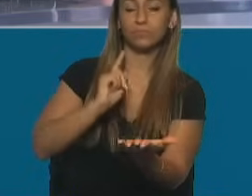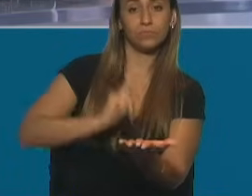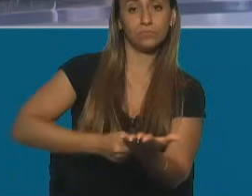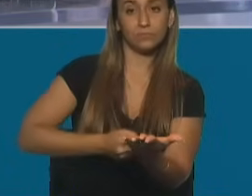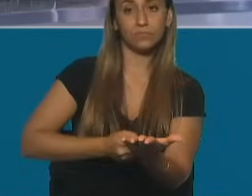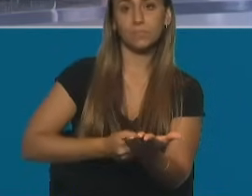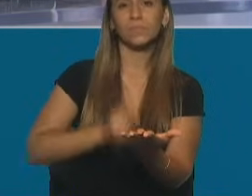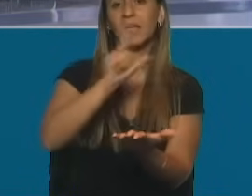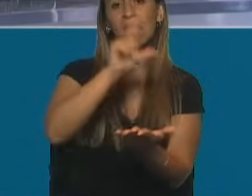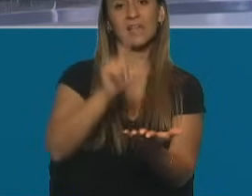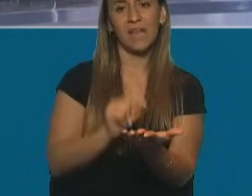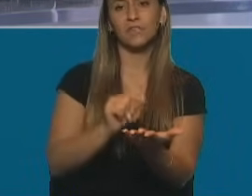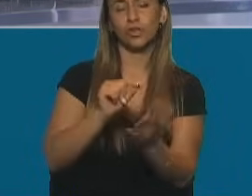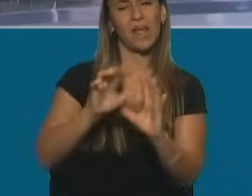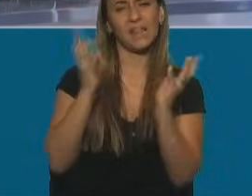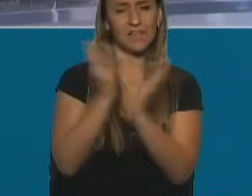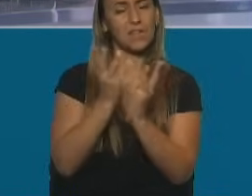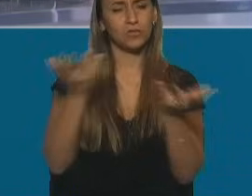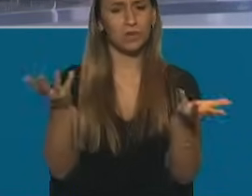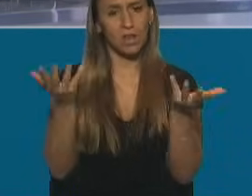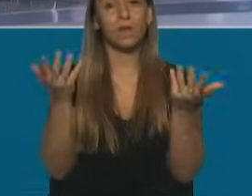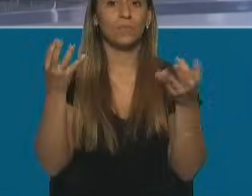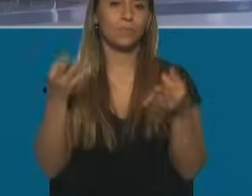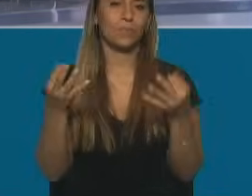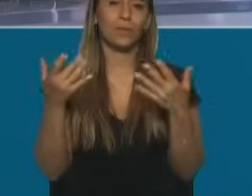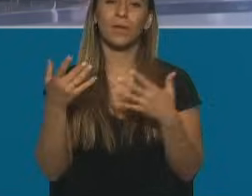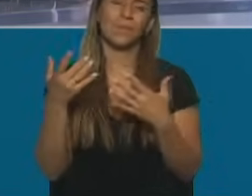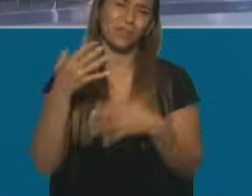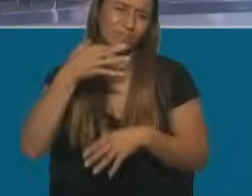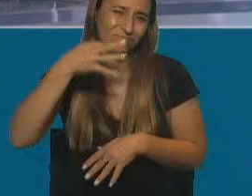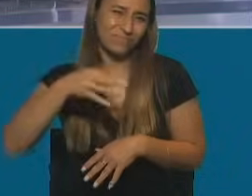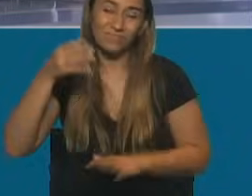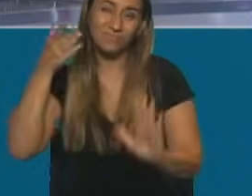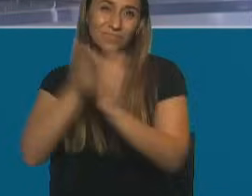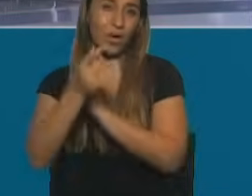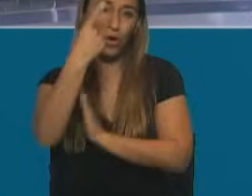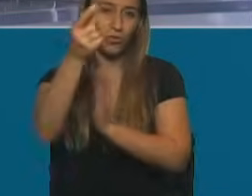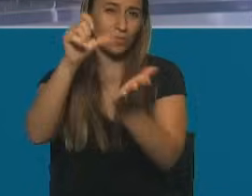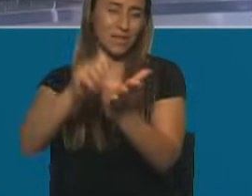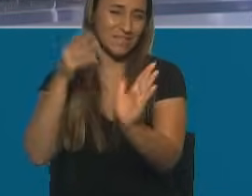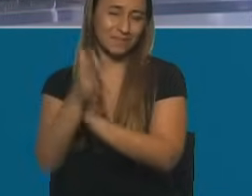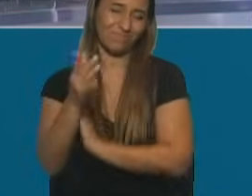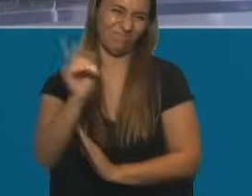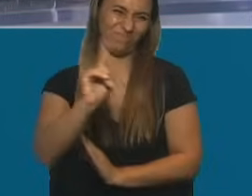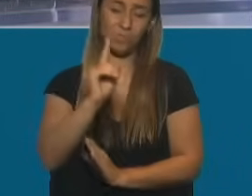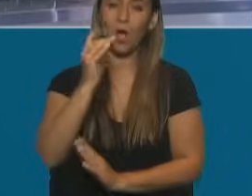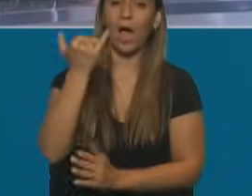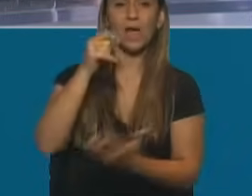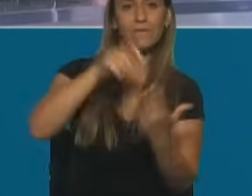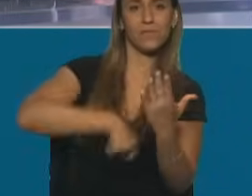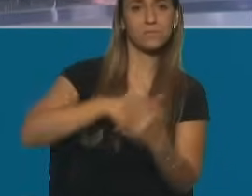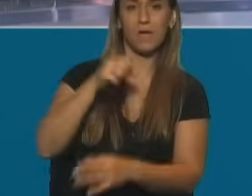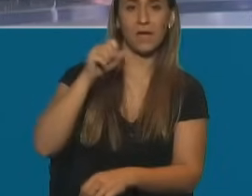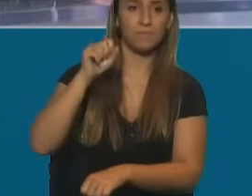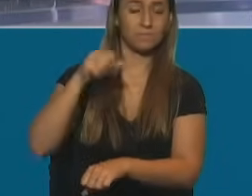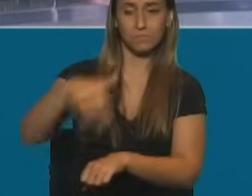e internacional ante la eventualidad improbable, por cierto, de que se hubiera escapado del país. Tiene una orden de detención, todavía no